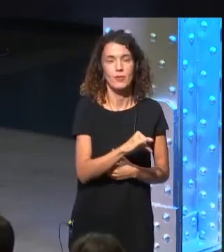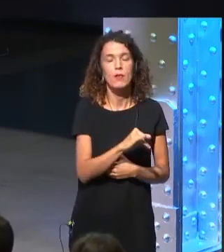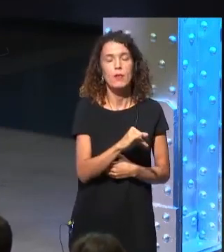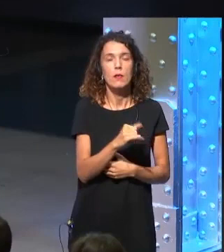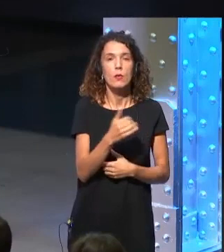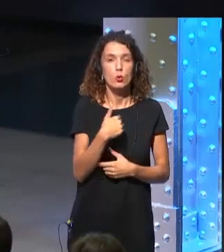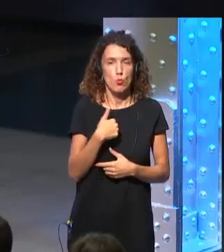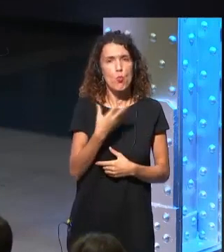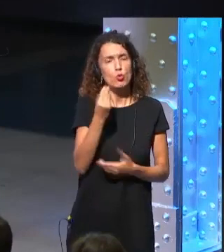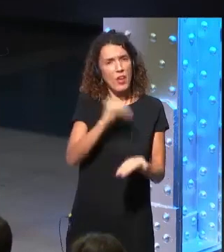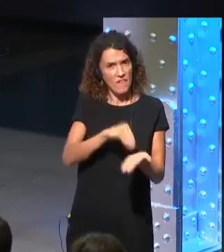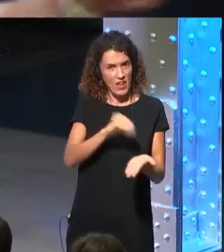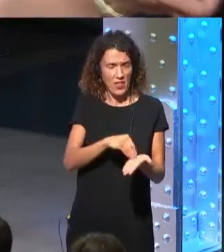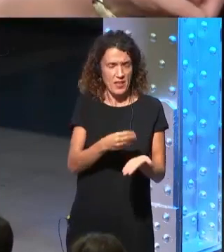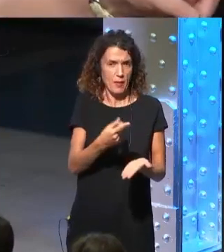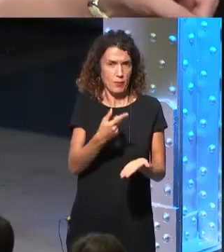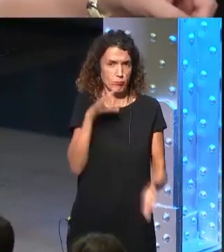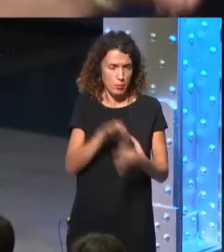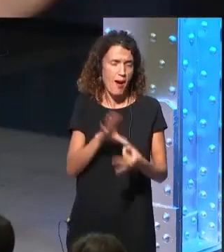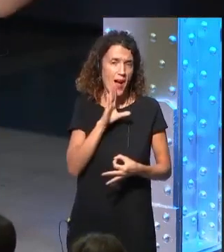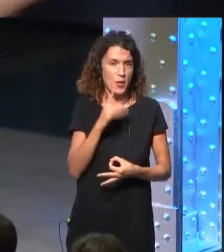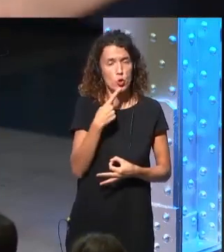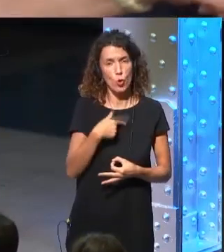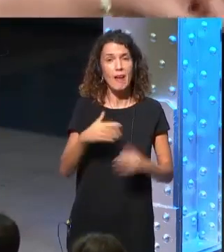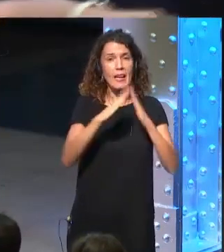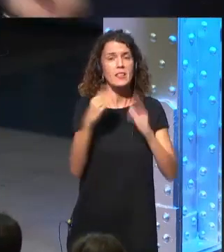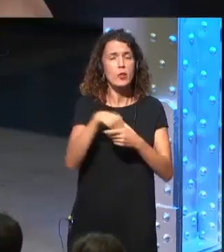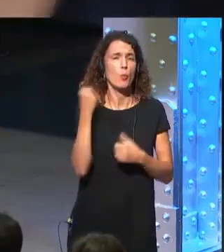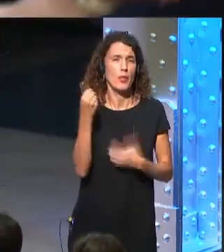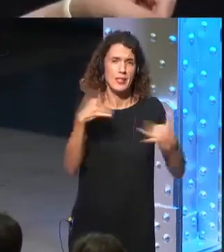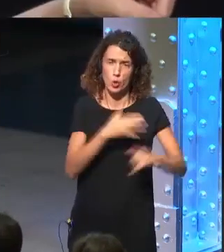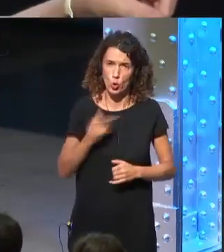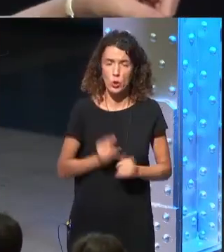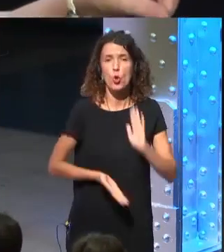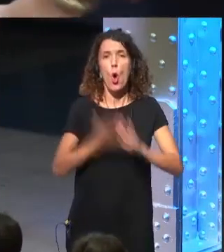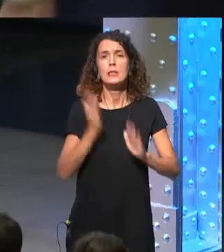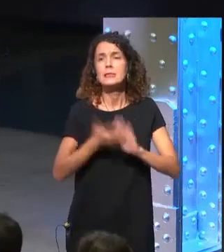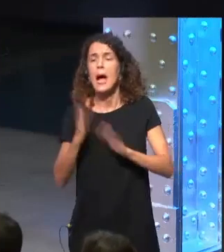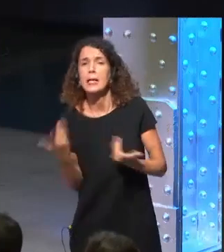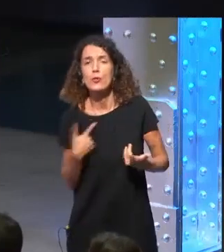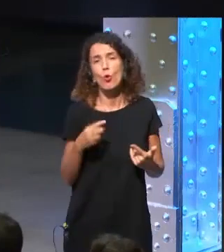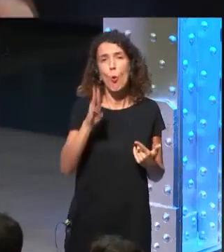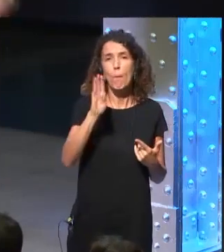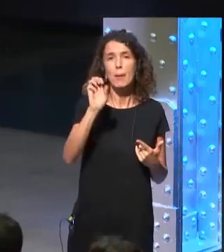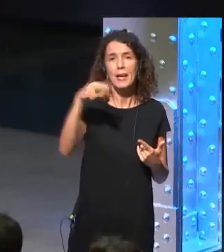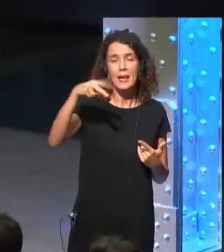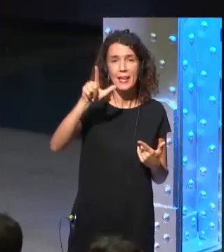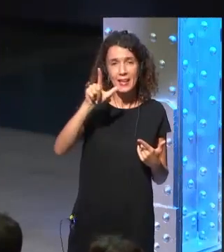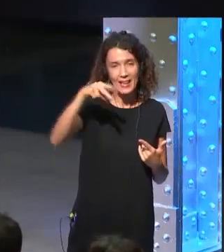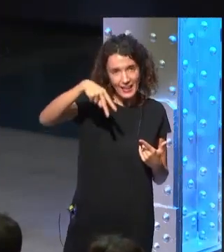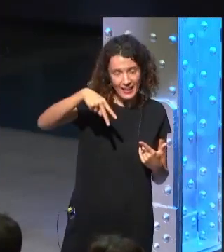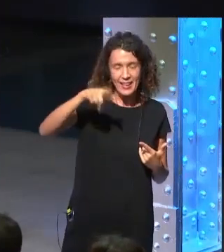A mí se me han dicho muchísimas cosas con esto. Yo no quiero tener poder en mi casa, quiero salir, quiero ser Penélope y decir